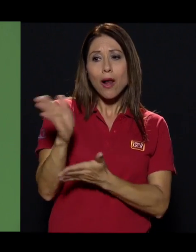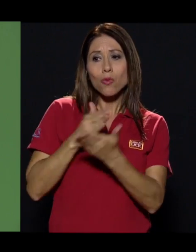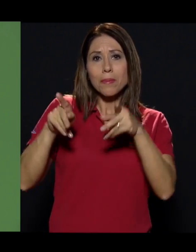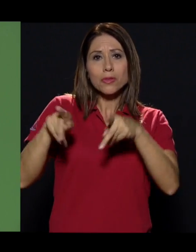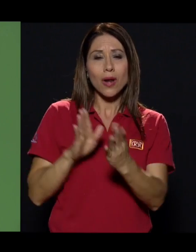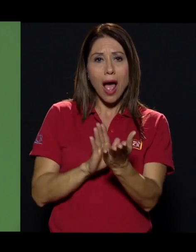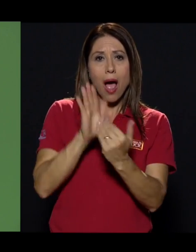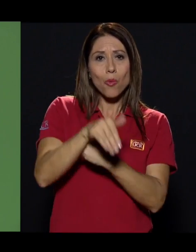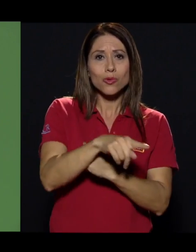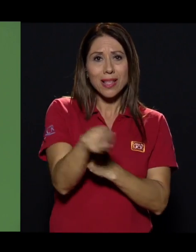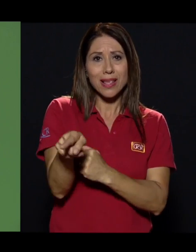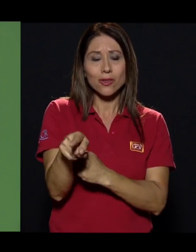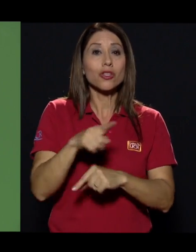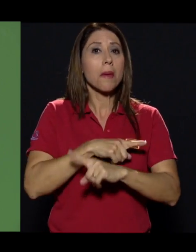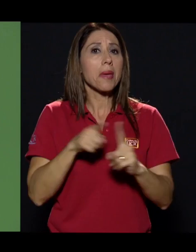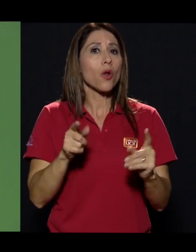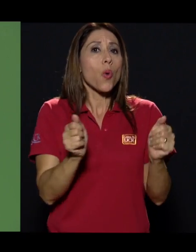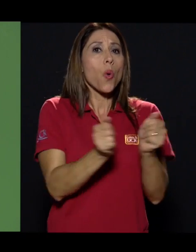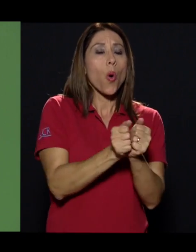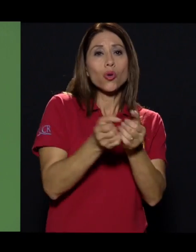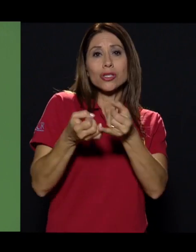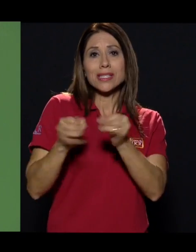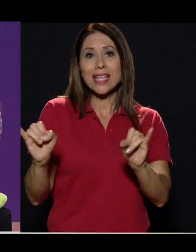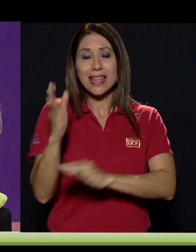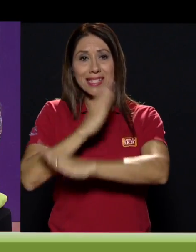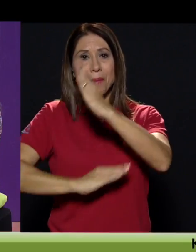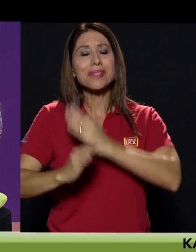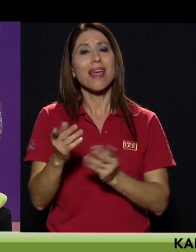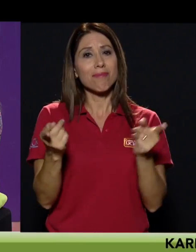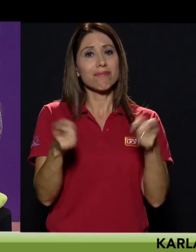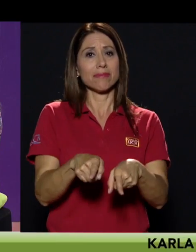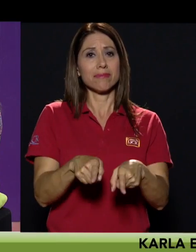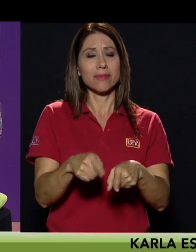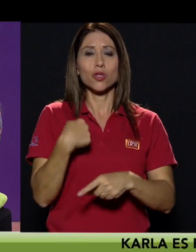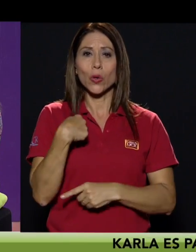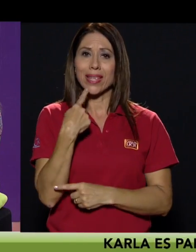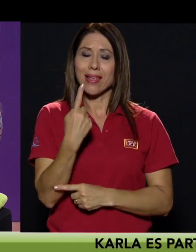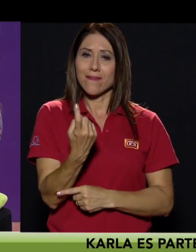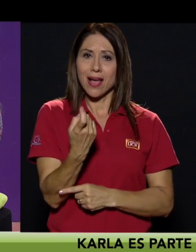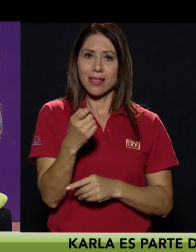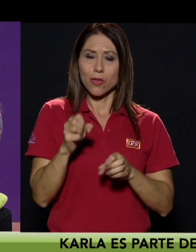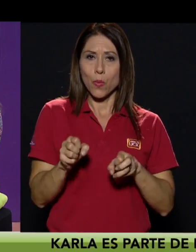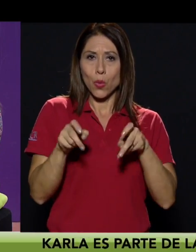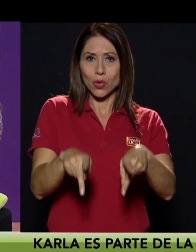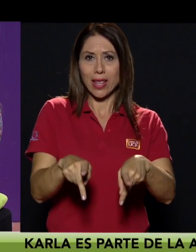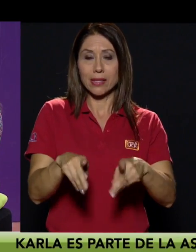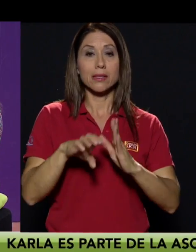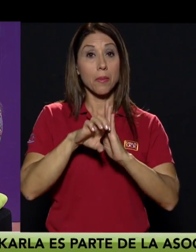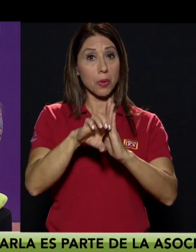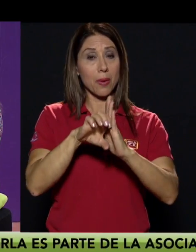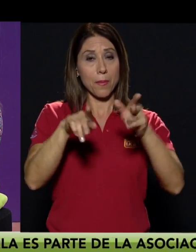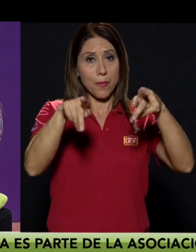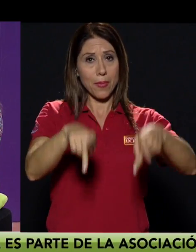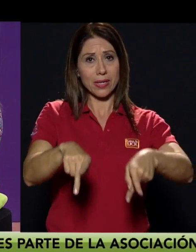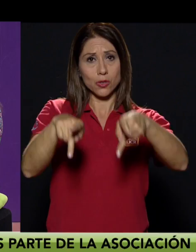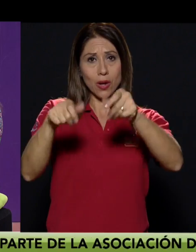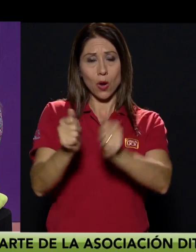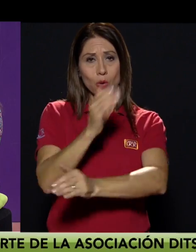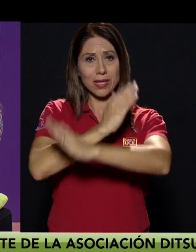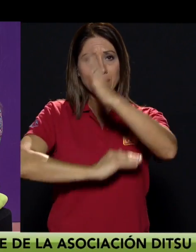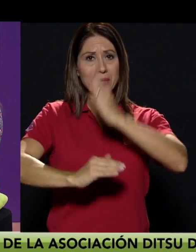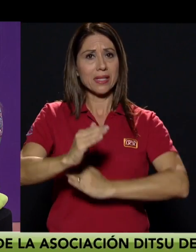abusados con o sin discapacidad, ¿verdad? Yo diría también que es falta de oportunidades, ¿verdad? Mientras a una persona